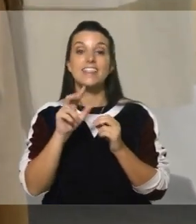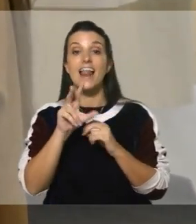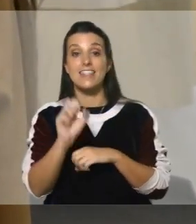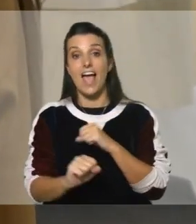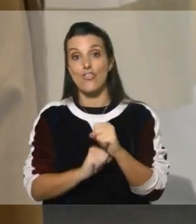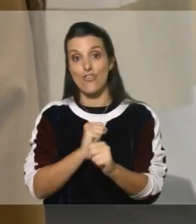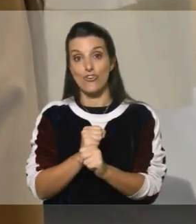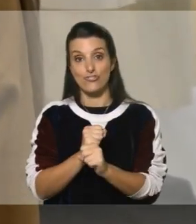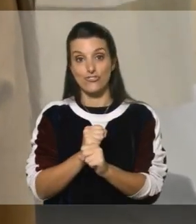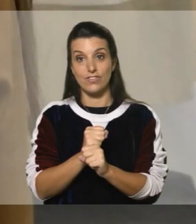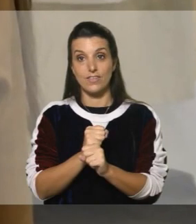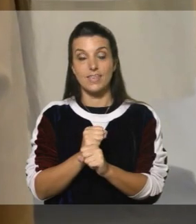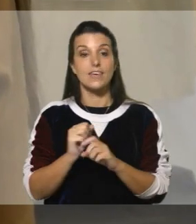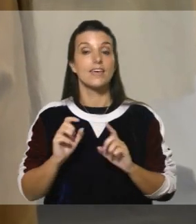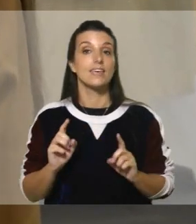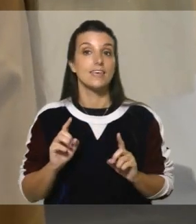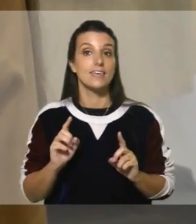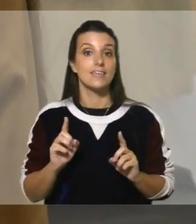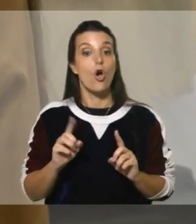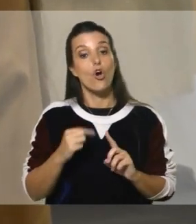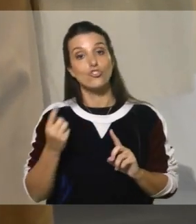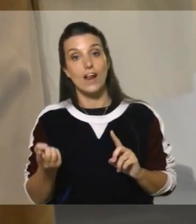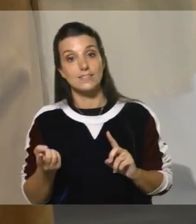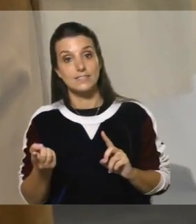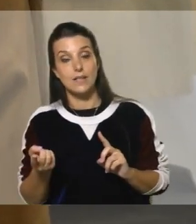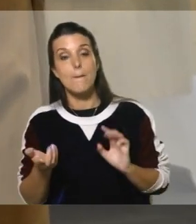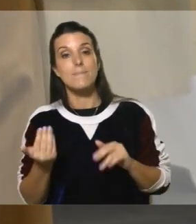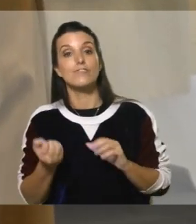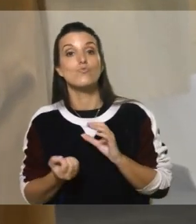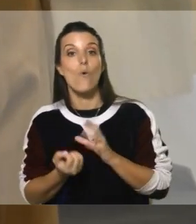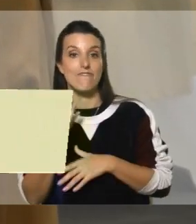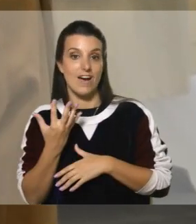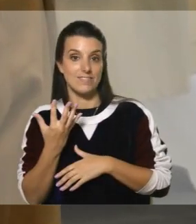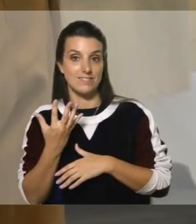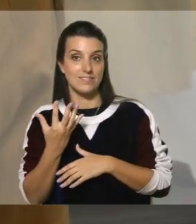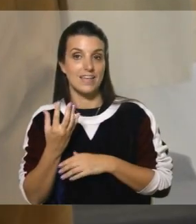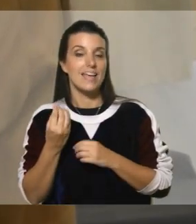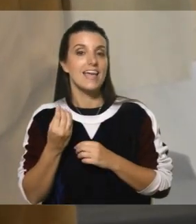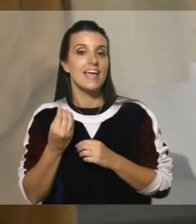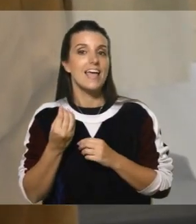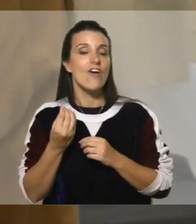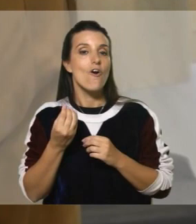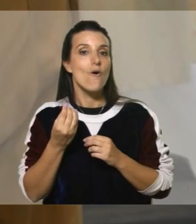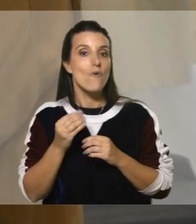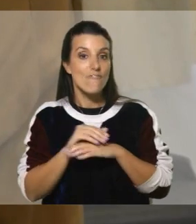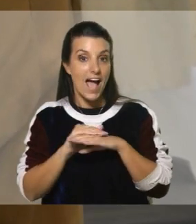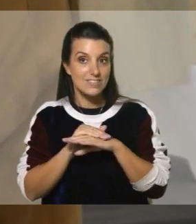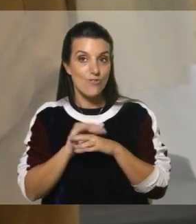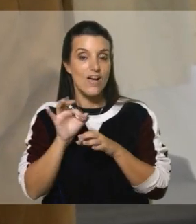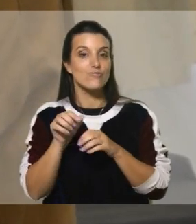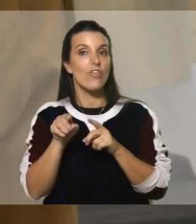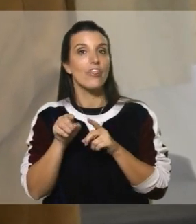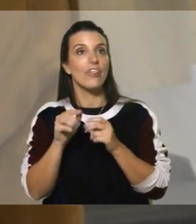años este y otras un poco más nuevas el repertorio básicamente tiene que ver